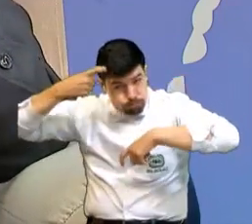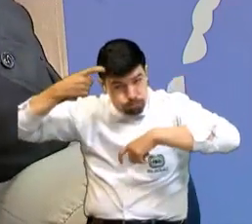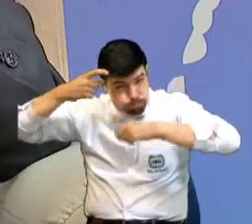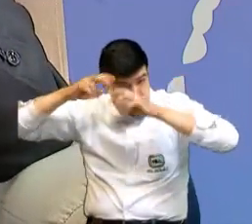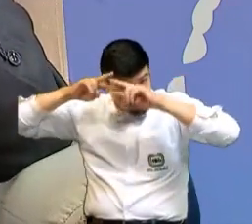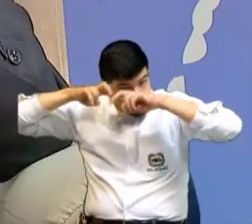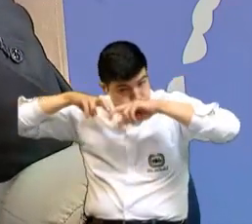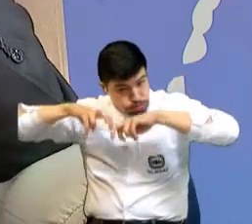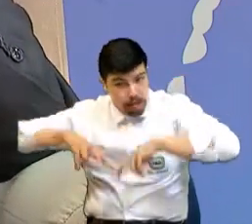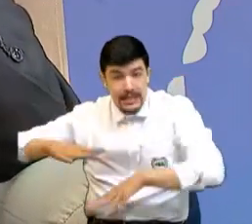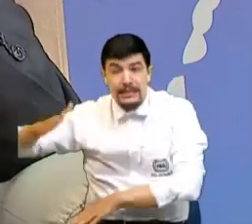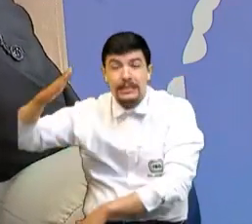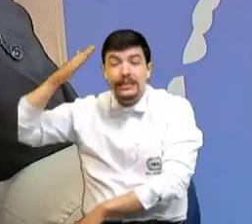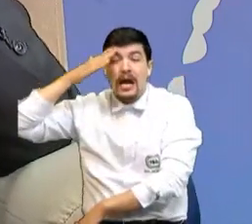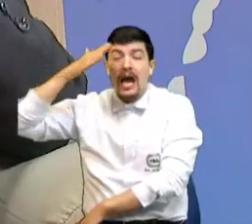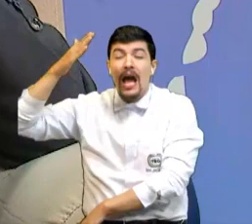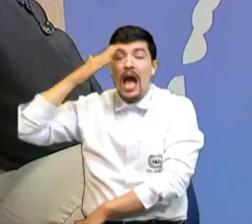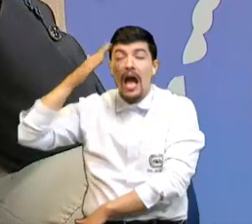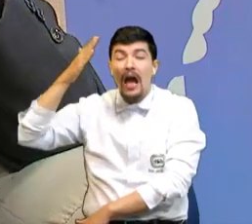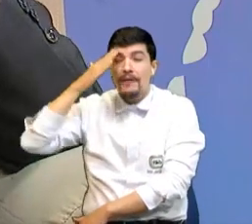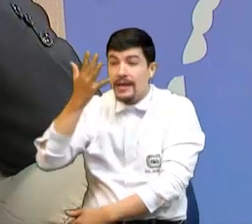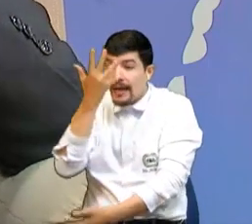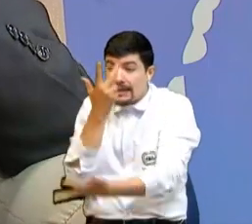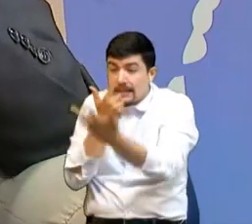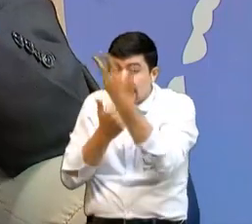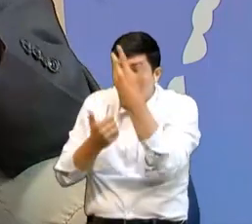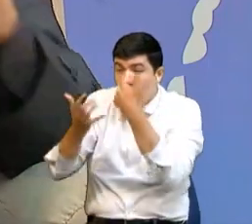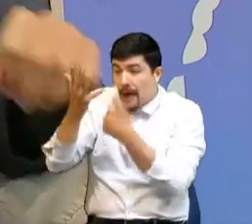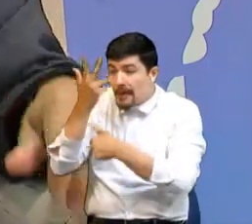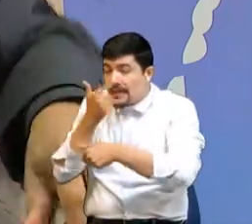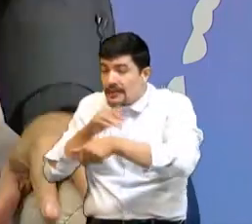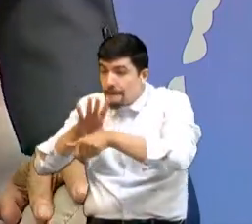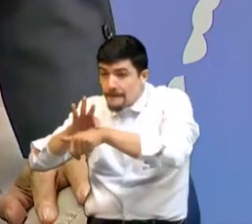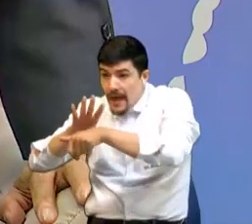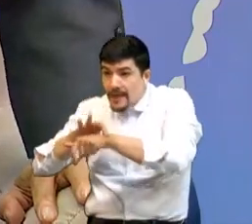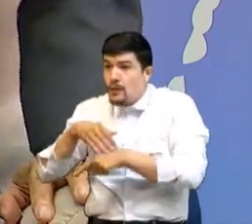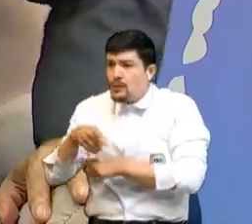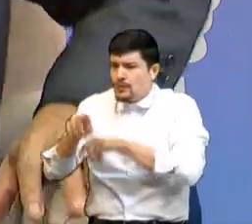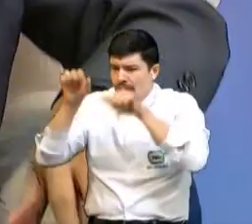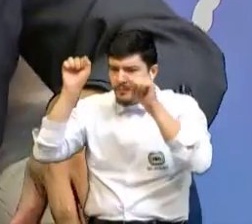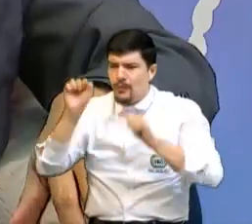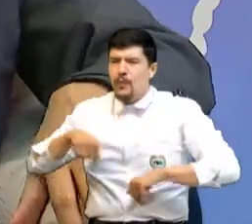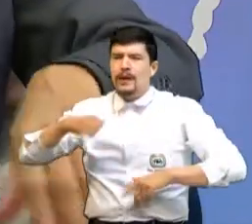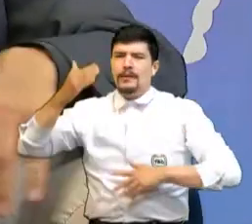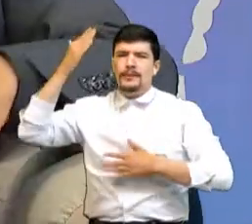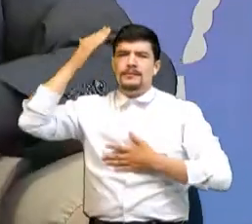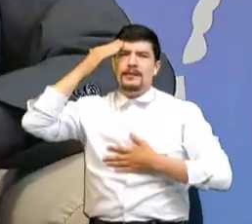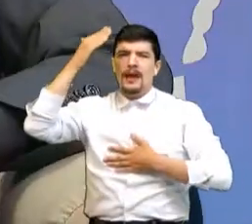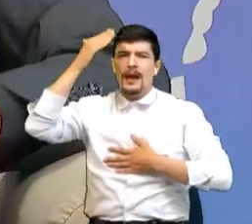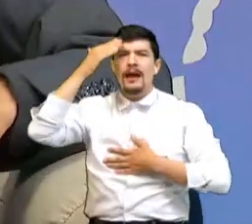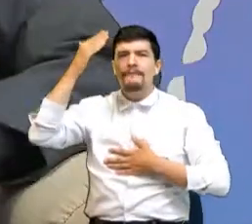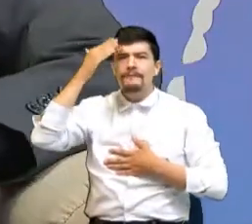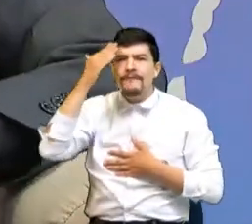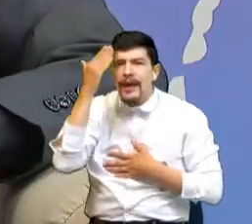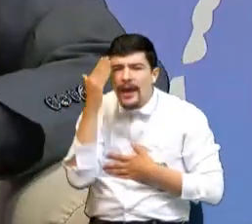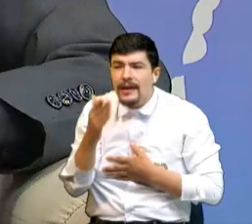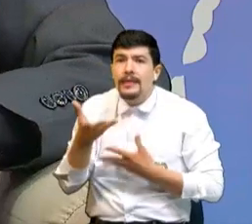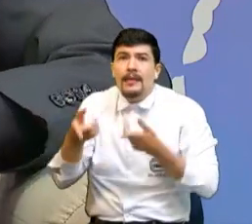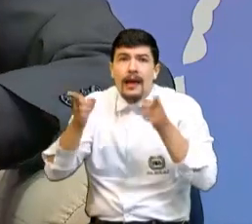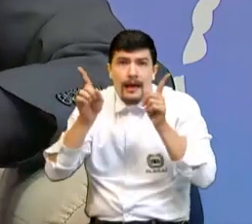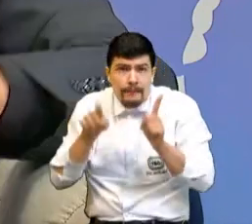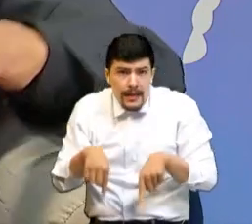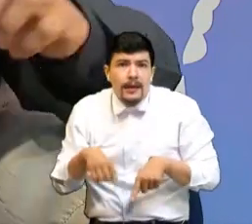ser humano, y hasta con exámenes clínicos se podría llegar en determinado momento, se hablan de